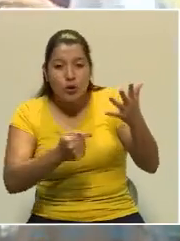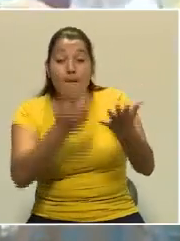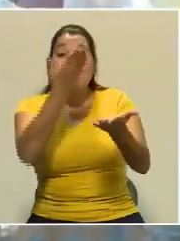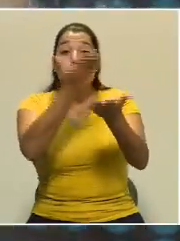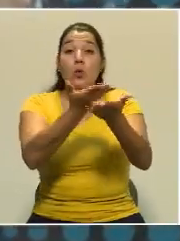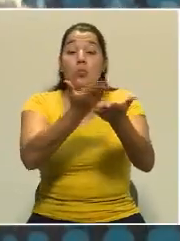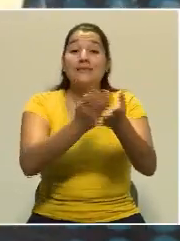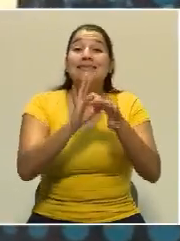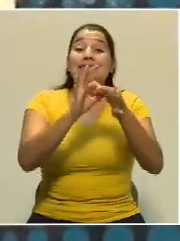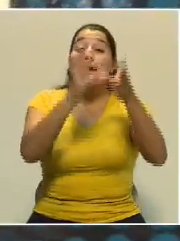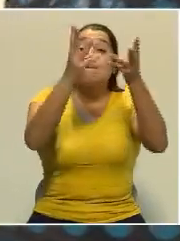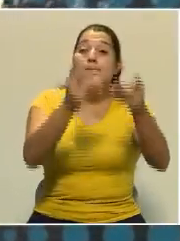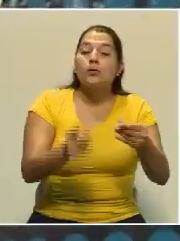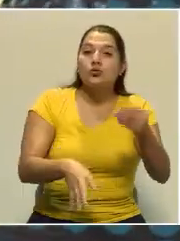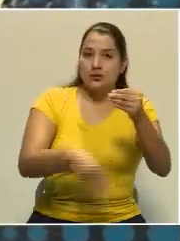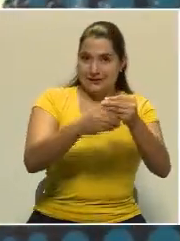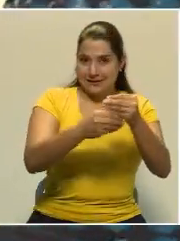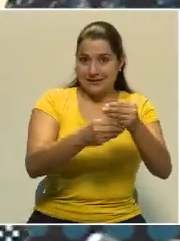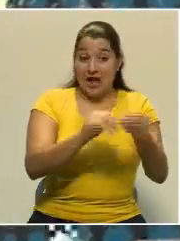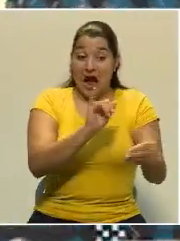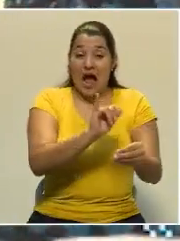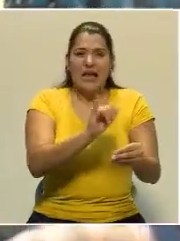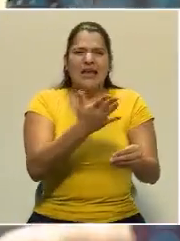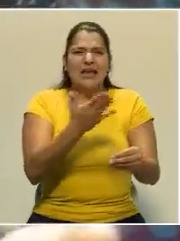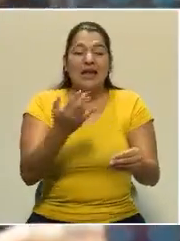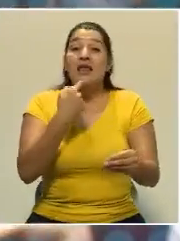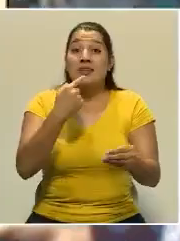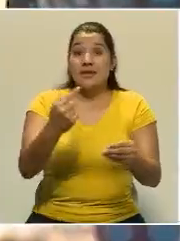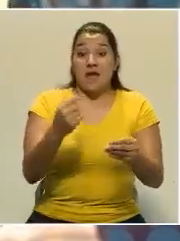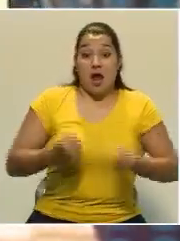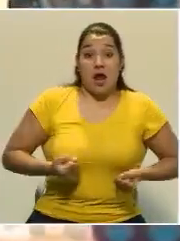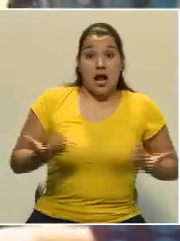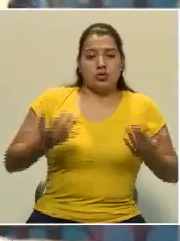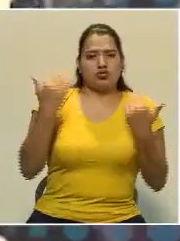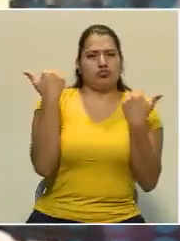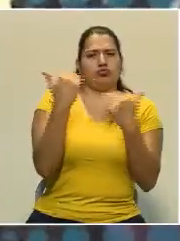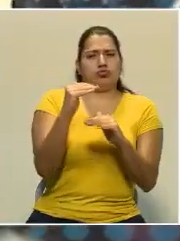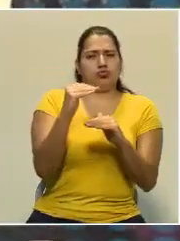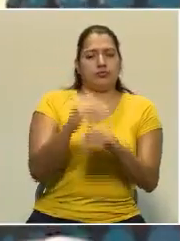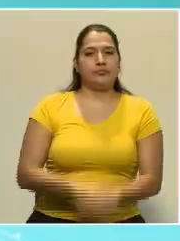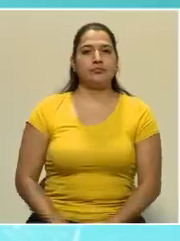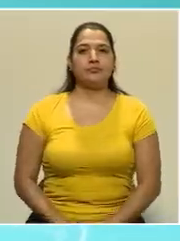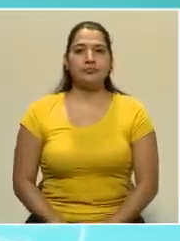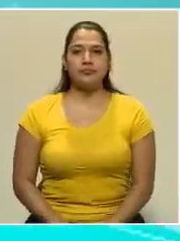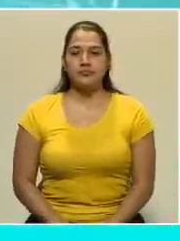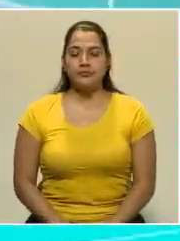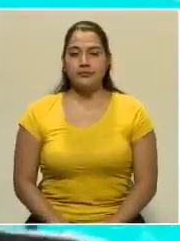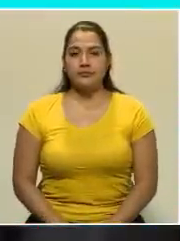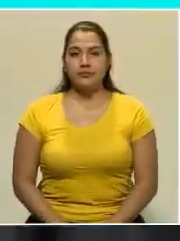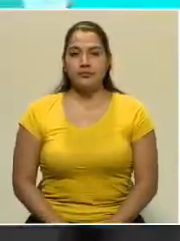presupuesto extraordinario del gobierno, que establece reducciones millonarias en el gasto público.